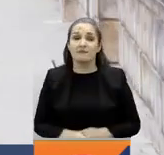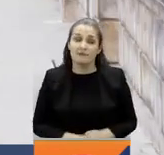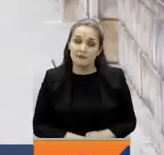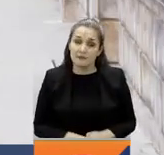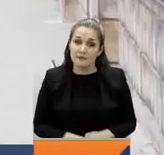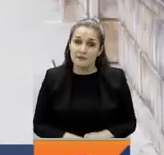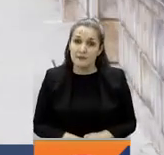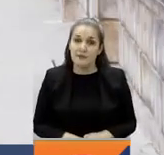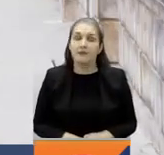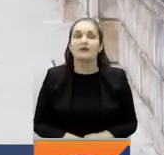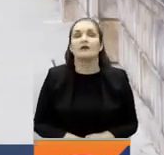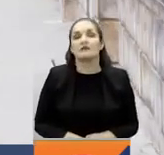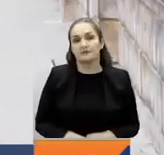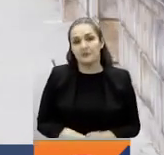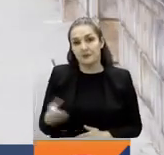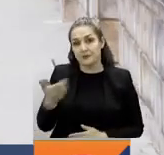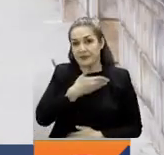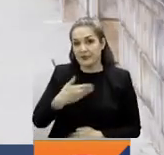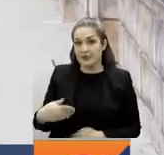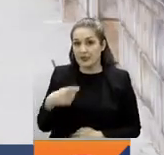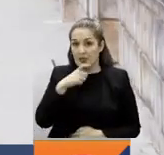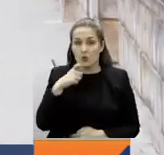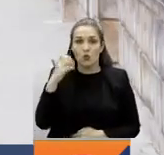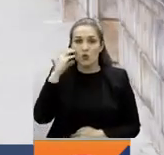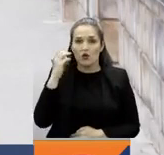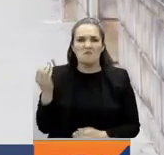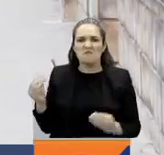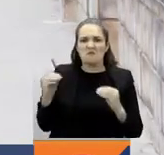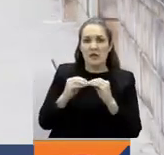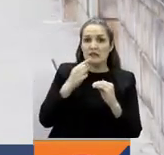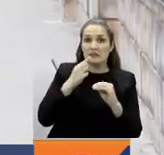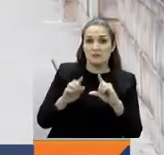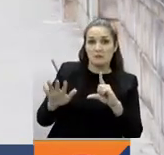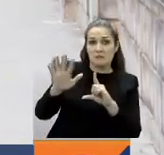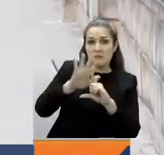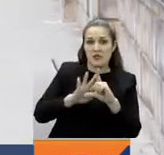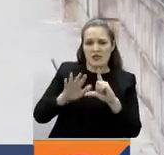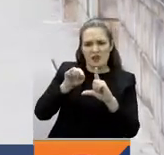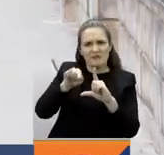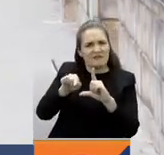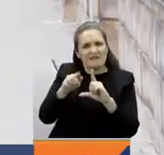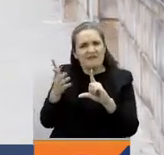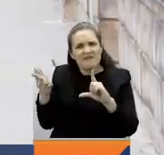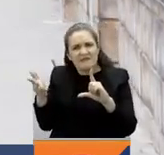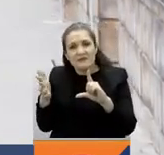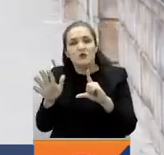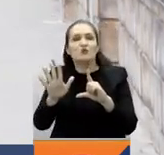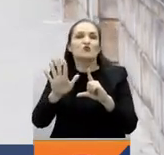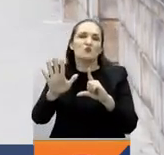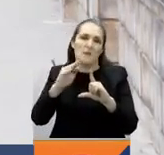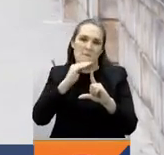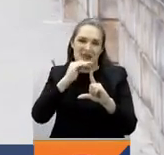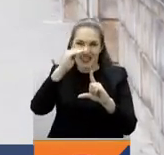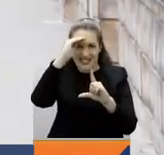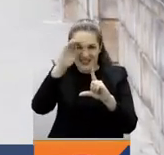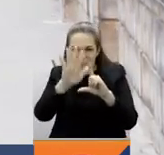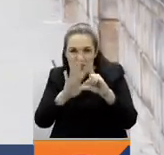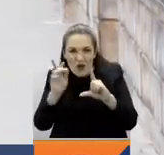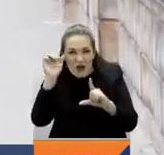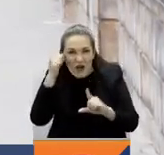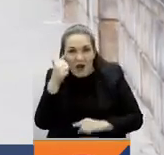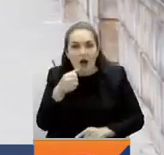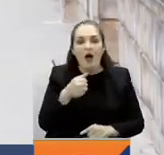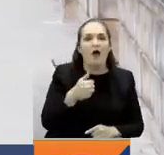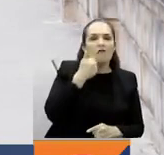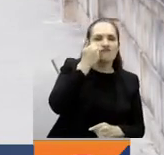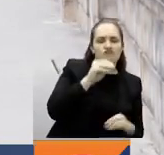El presidente Iván Duque también se refirió al video polémico que se conoció en los últimos días en donde estaban en la ciudad de Medellín entrenando a unos niños para que